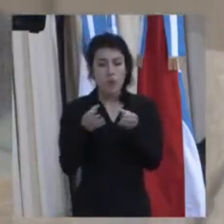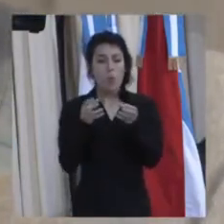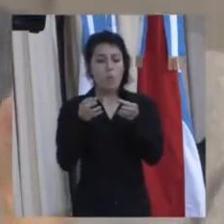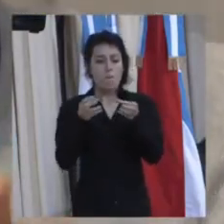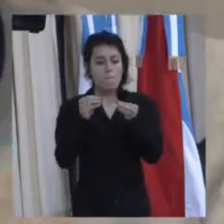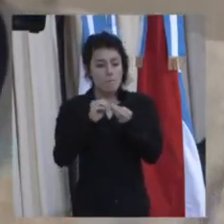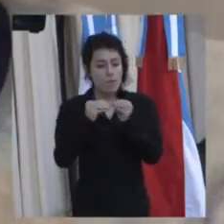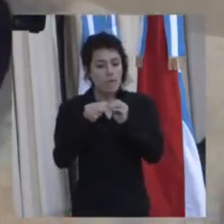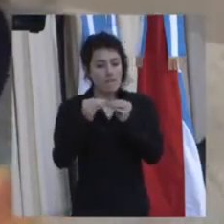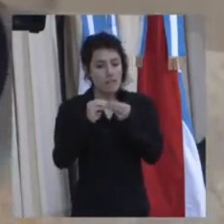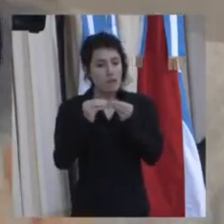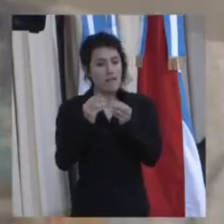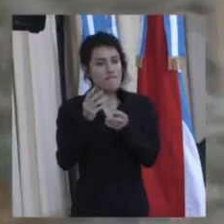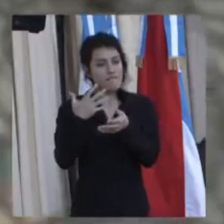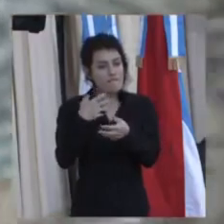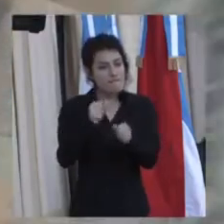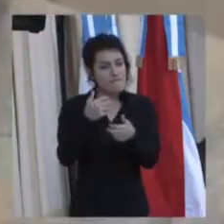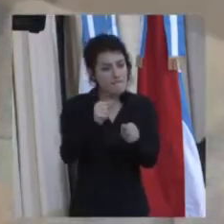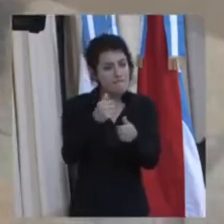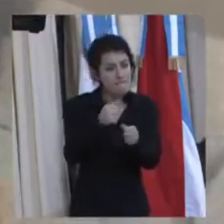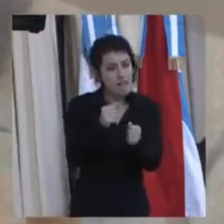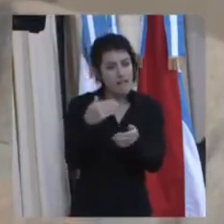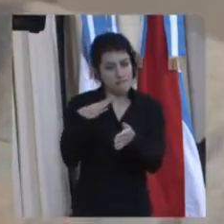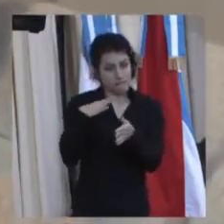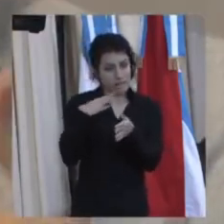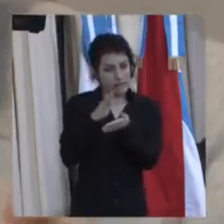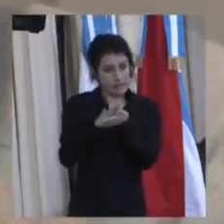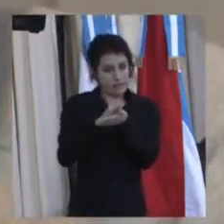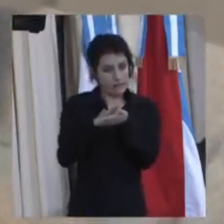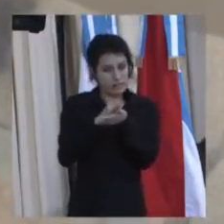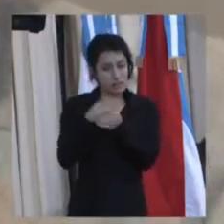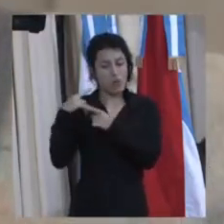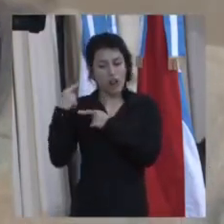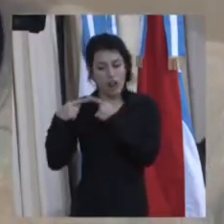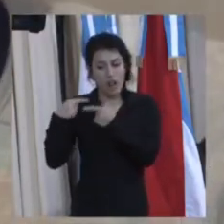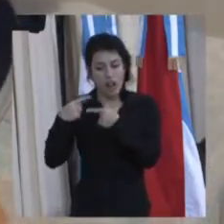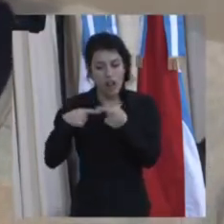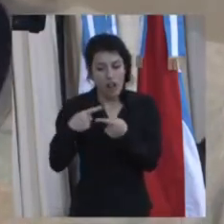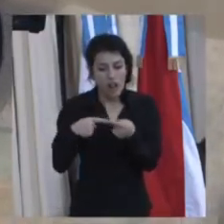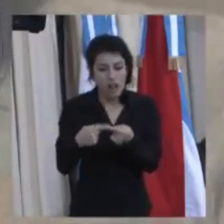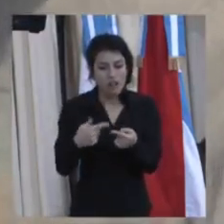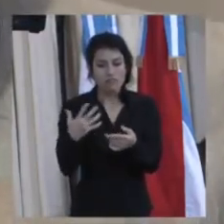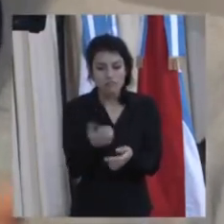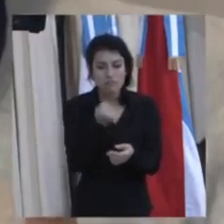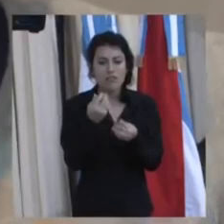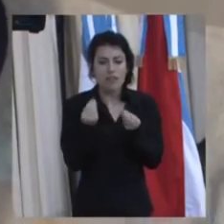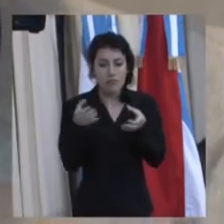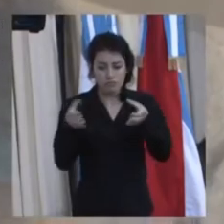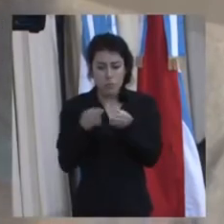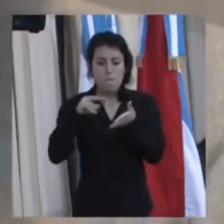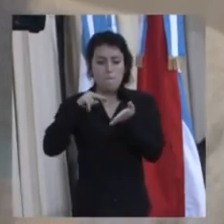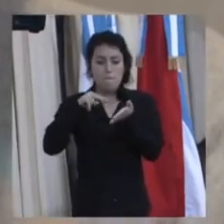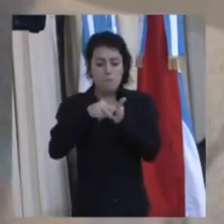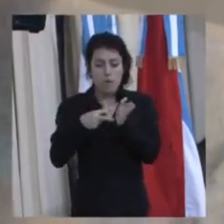problemas a desentrañar. Que la Reforma universitaria como legado, como herencia, es sobre todo un conjunto de